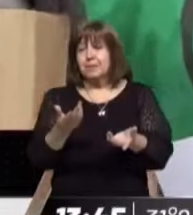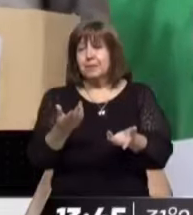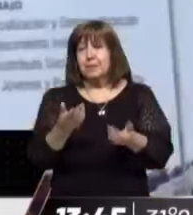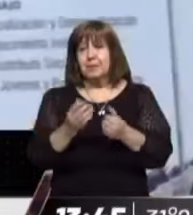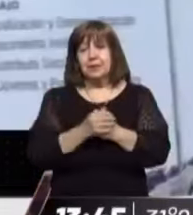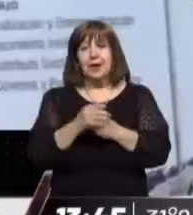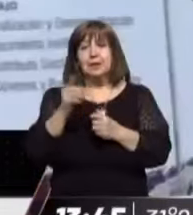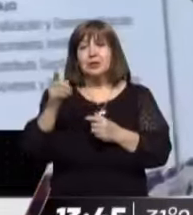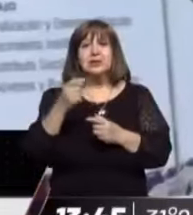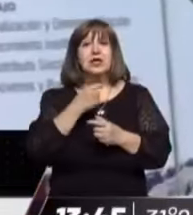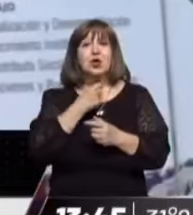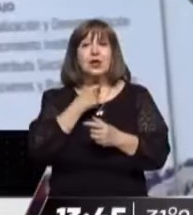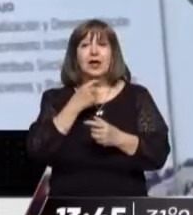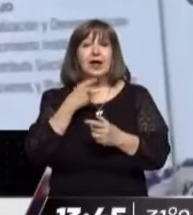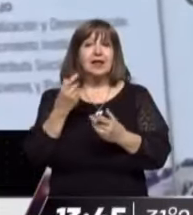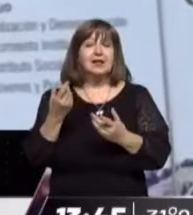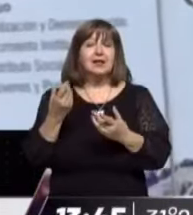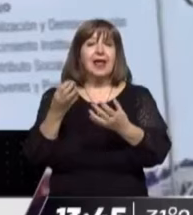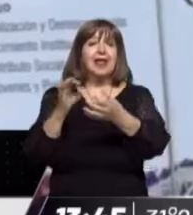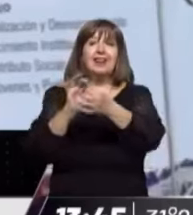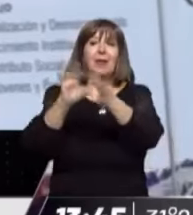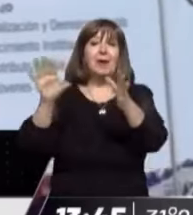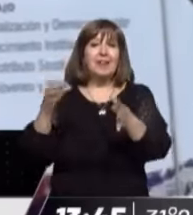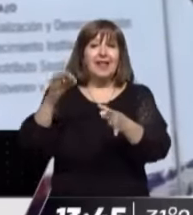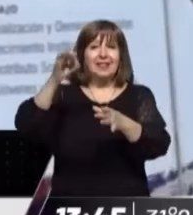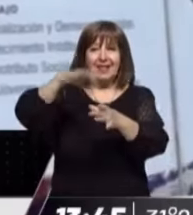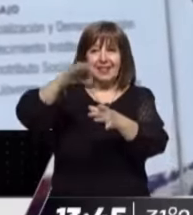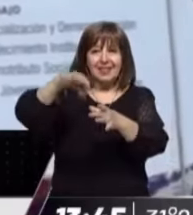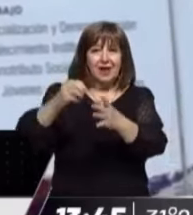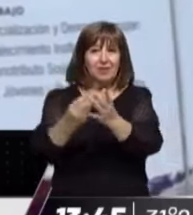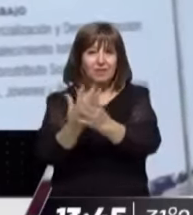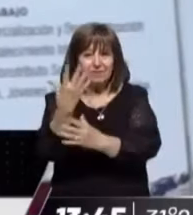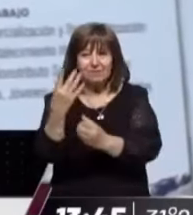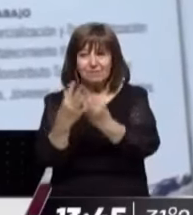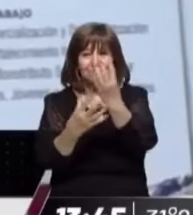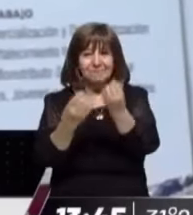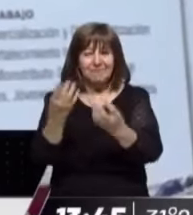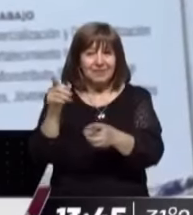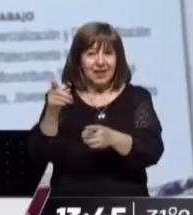diario lo veíamos venir no creíamos que iba a ser